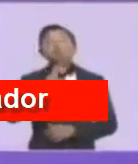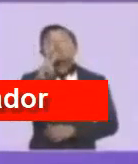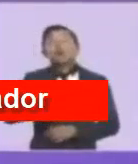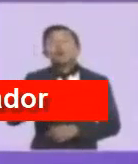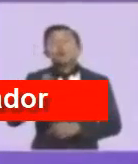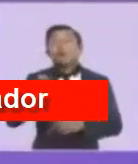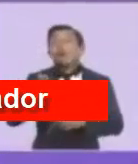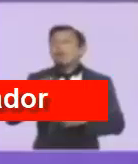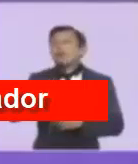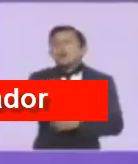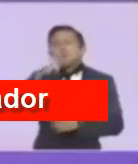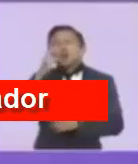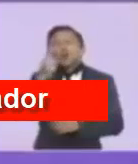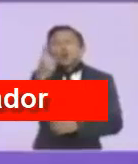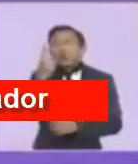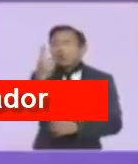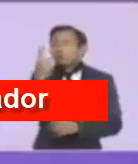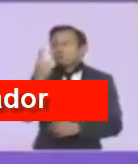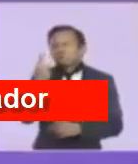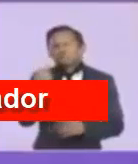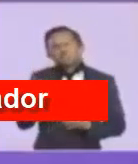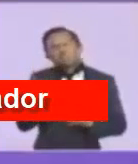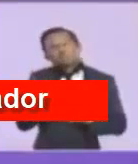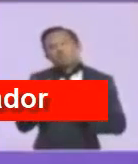nos ven o lo que estén,